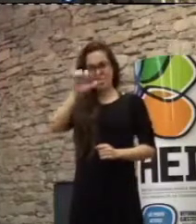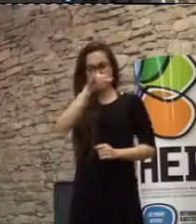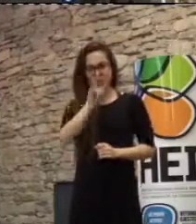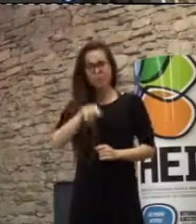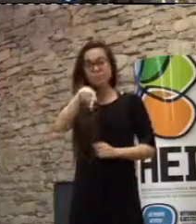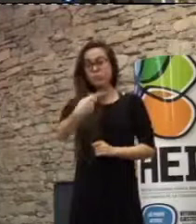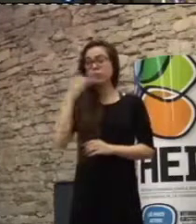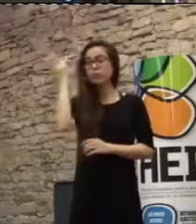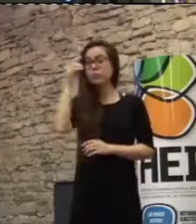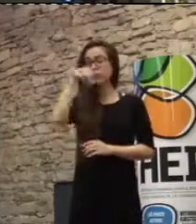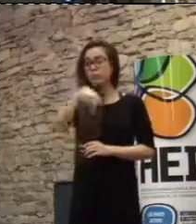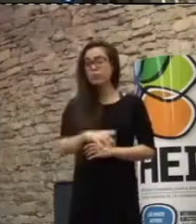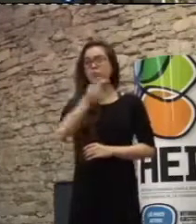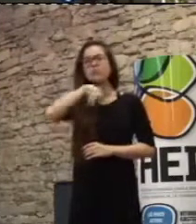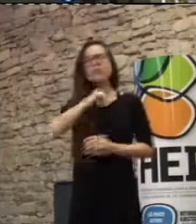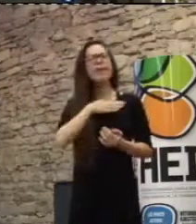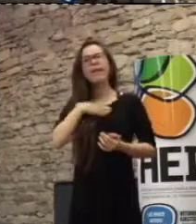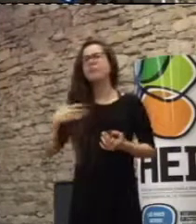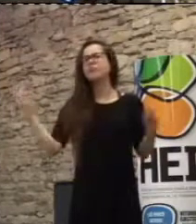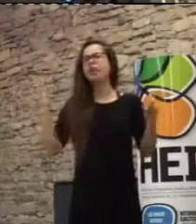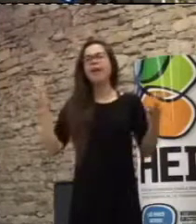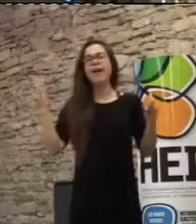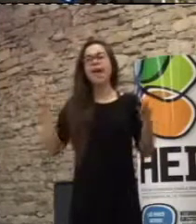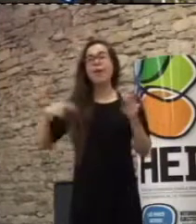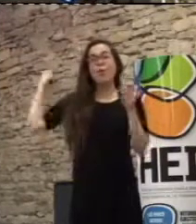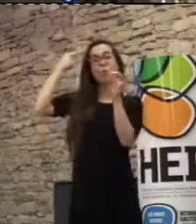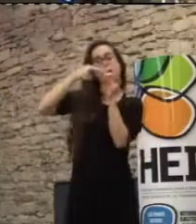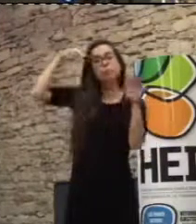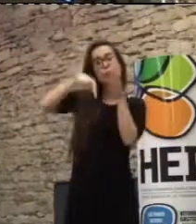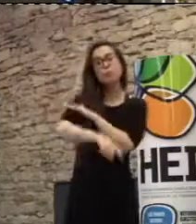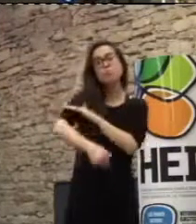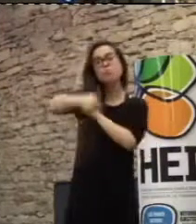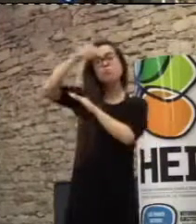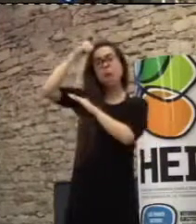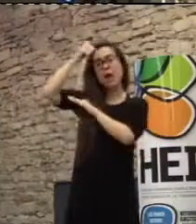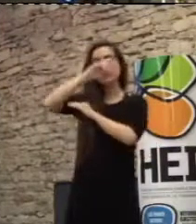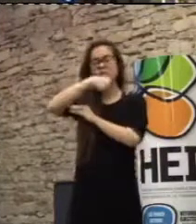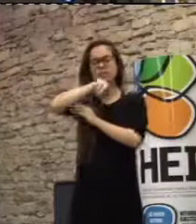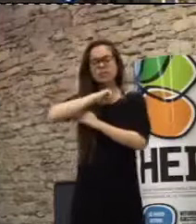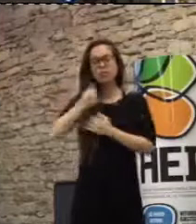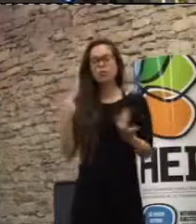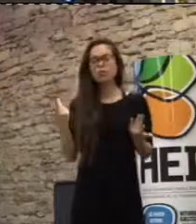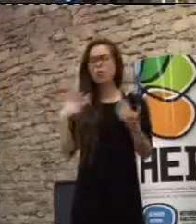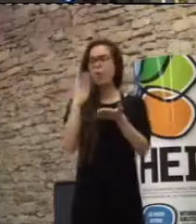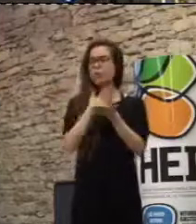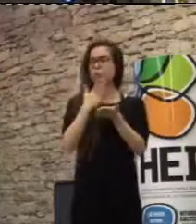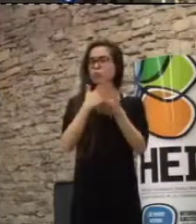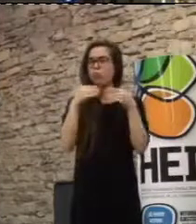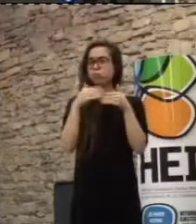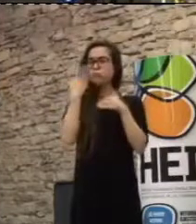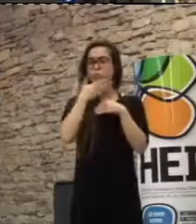hoy queremos seguir profundizando en los objetivos que hemos iniciado con este nuevo curso escolar que es